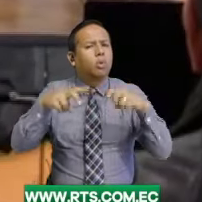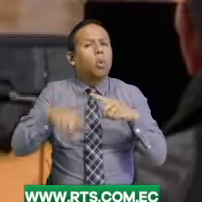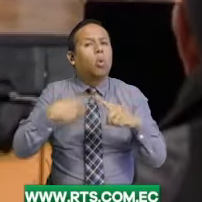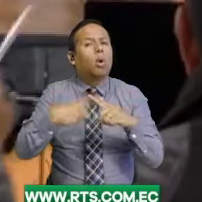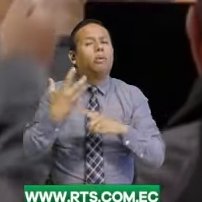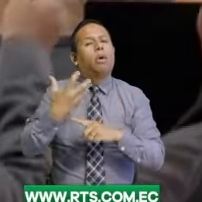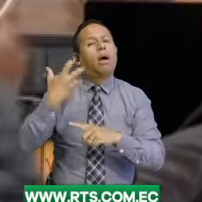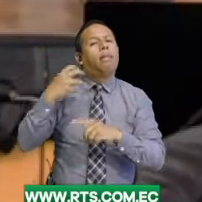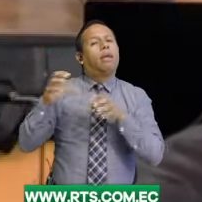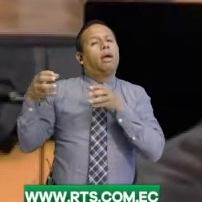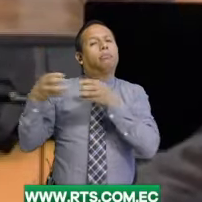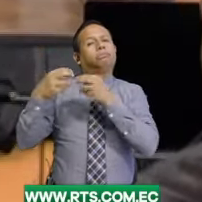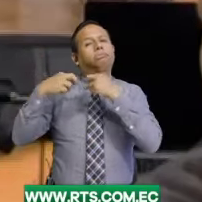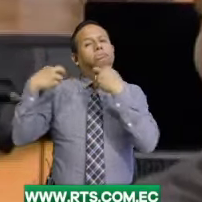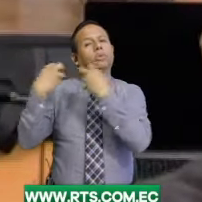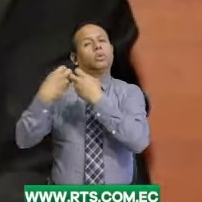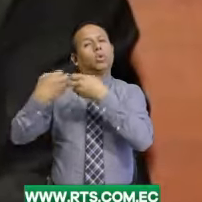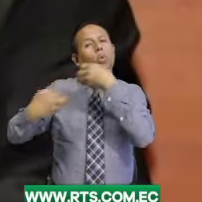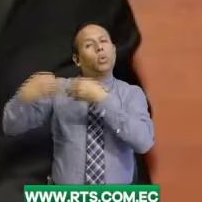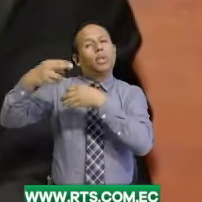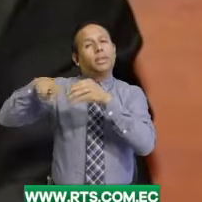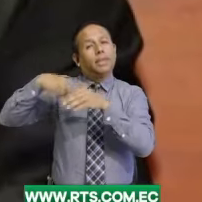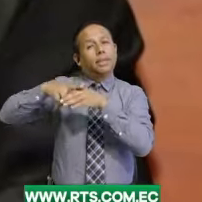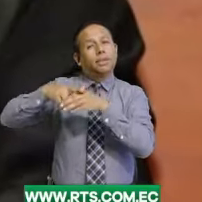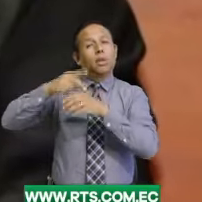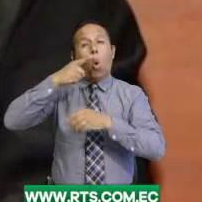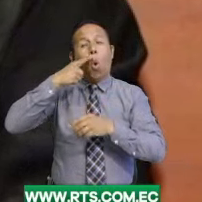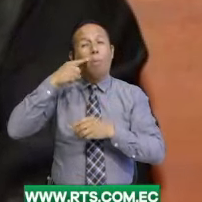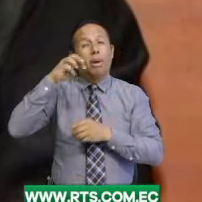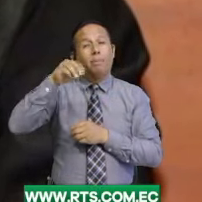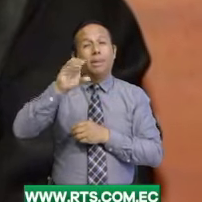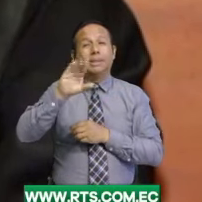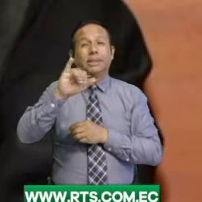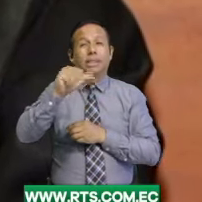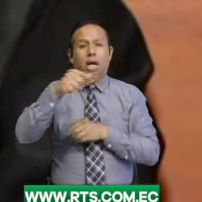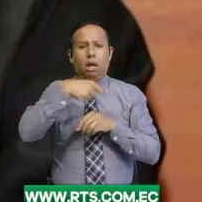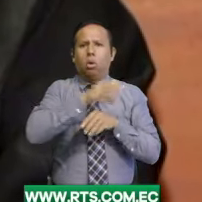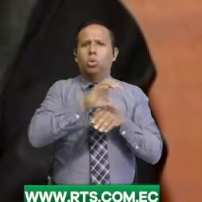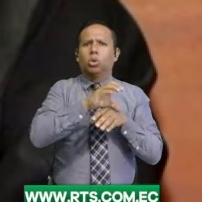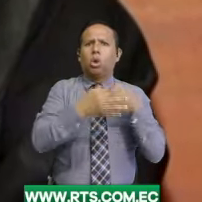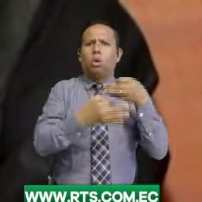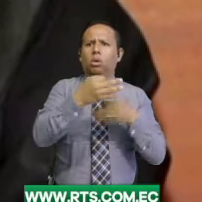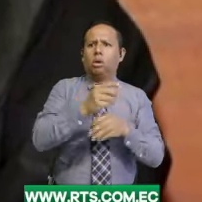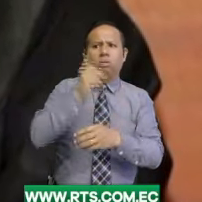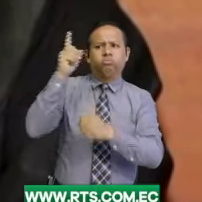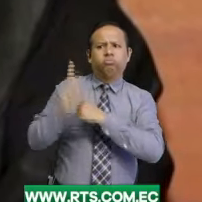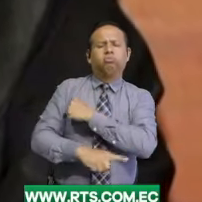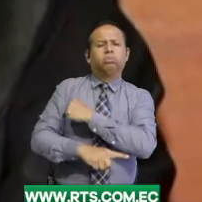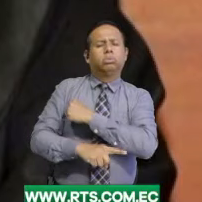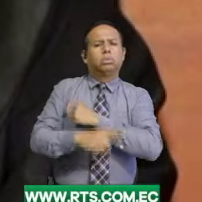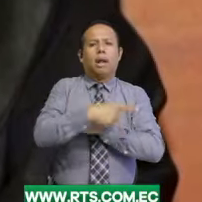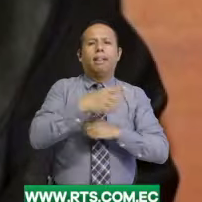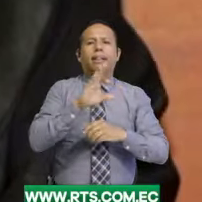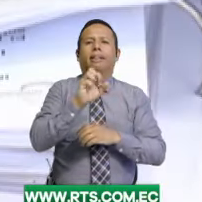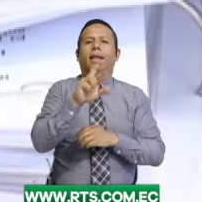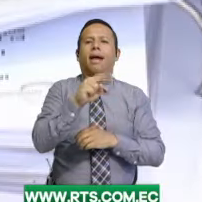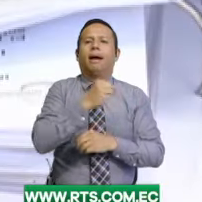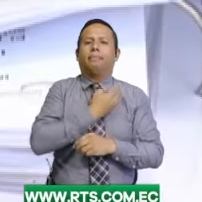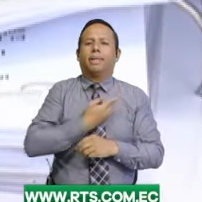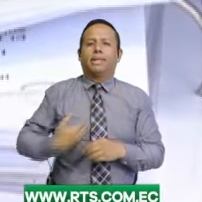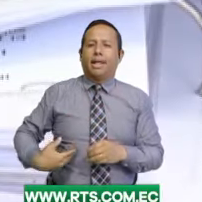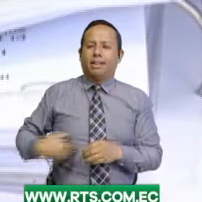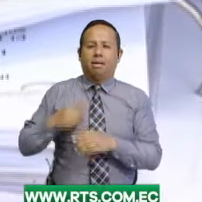la Corte Nacional de Justicia, Walter Macías, fue sancionado por el Consejo de la Judicatura cuando Terán ocupaba la presidencia del organismo.